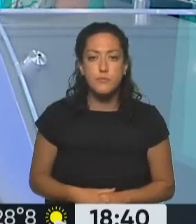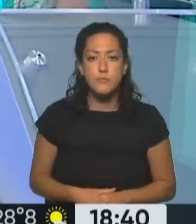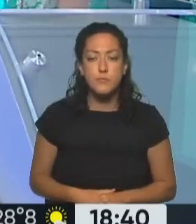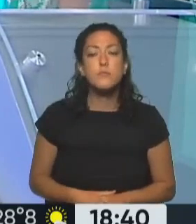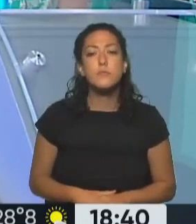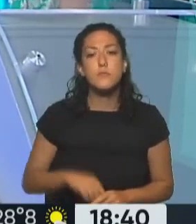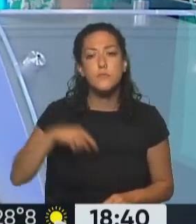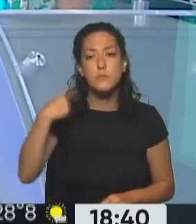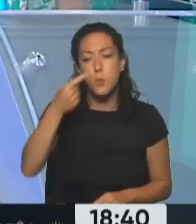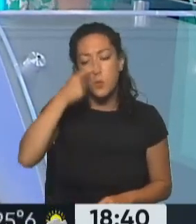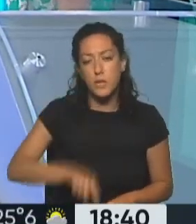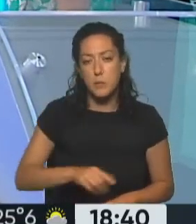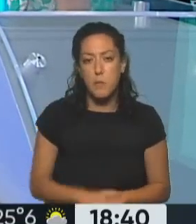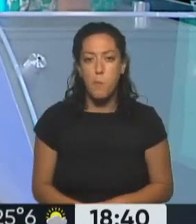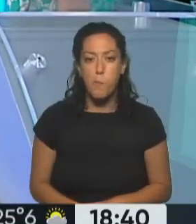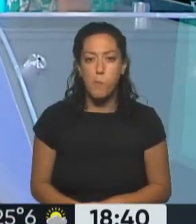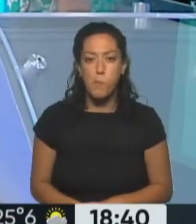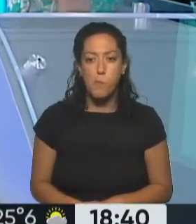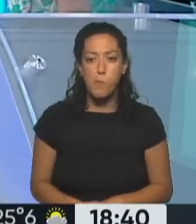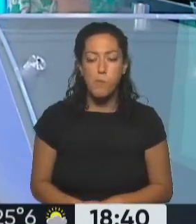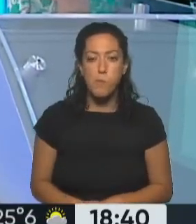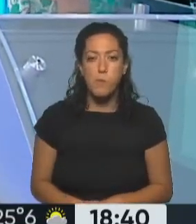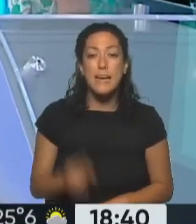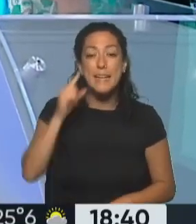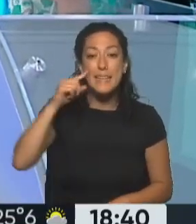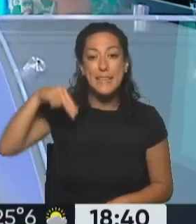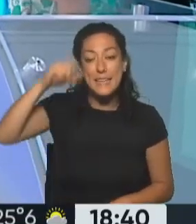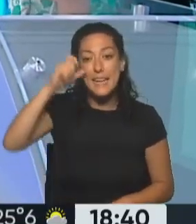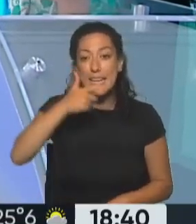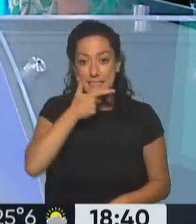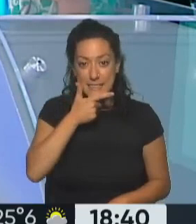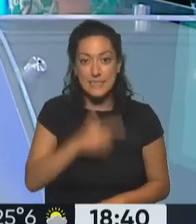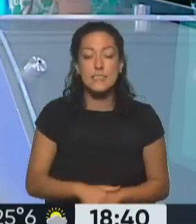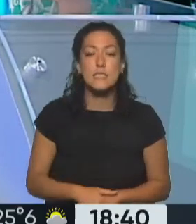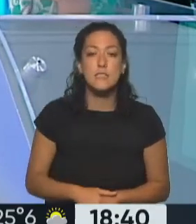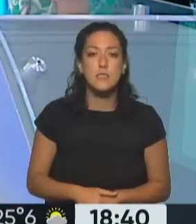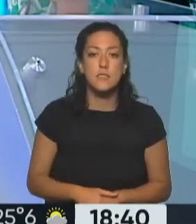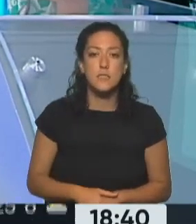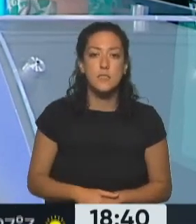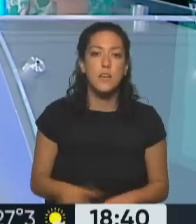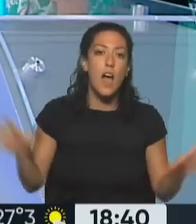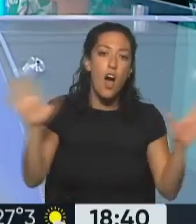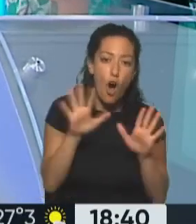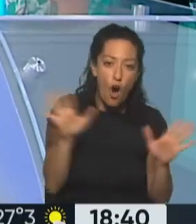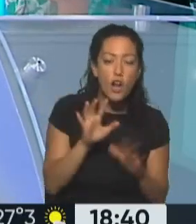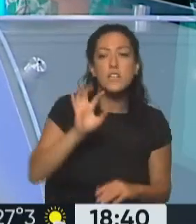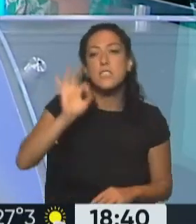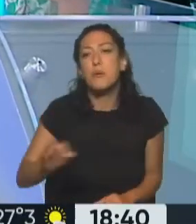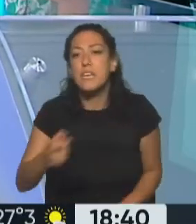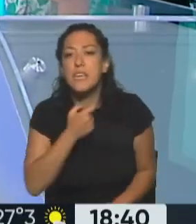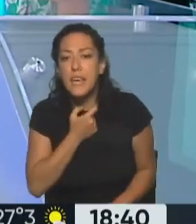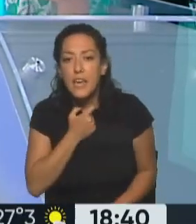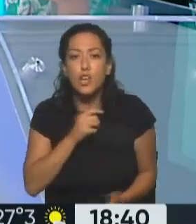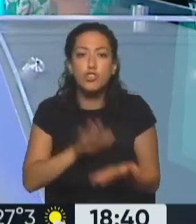Banco de Santa Fe. ¿Cómo realizar la fe de vida si cobras en el Banco Macro? Quienes utilicen Macro Jubilados,